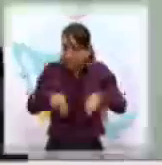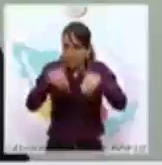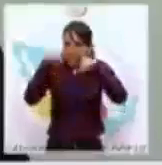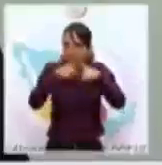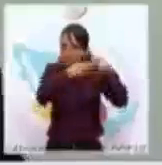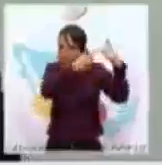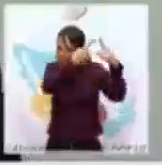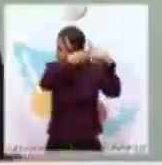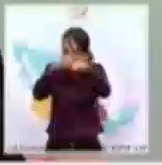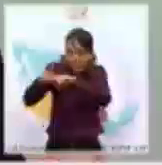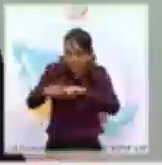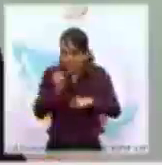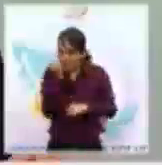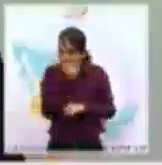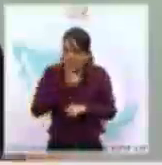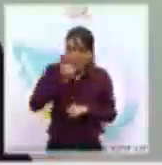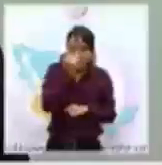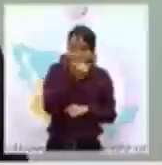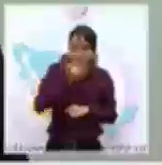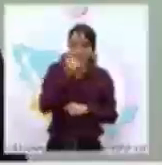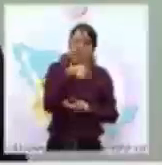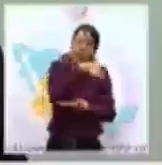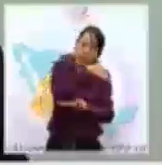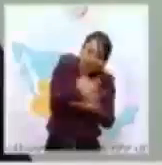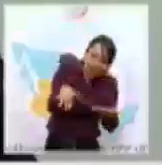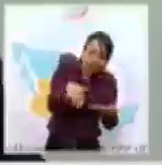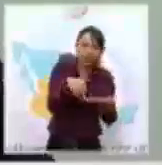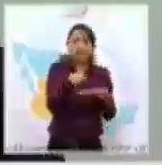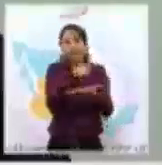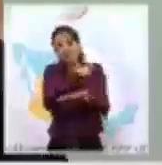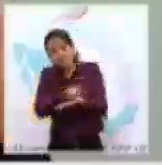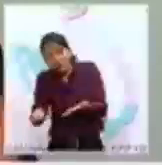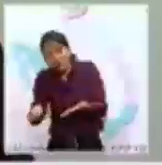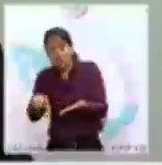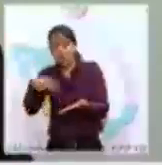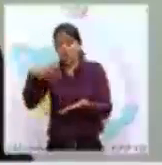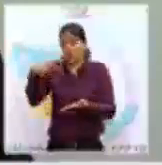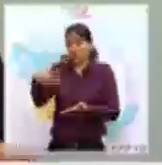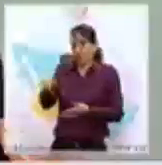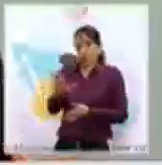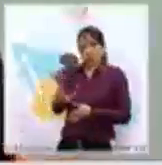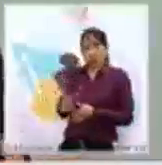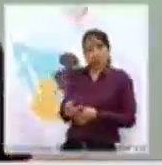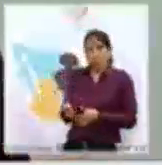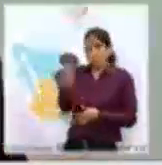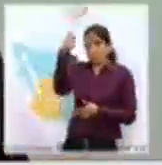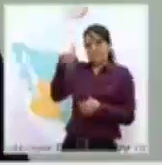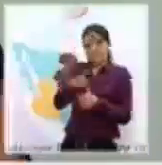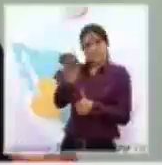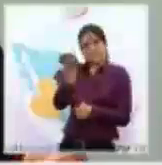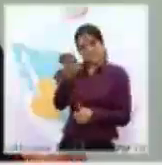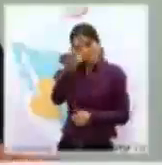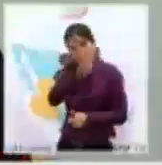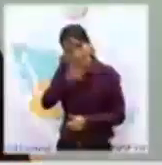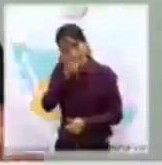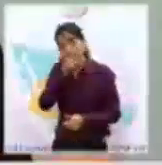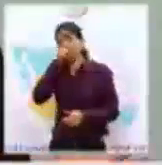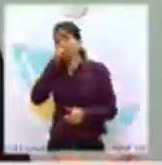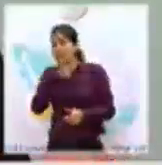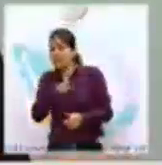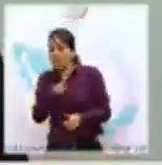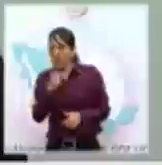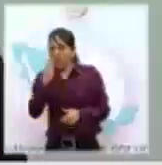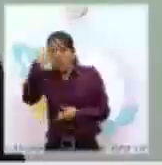¿sí? Y ahí meto todo, la lectura, la escritura, la lengua materna, meto el lenguaje abstracto, el lenguaje de